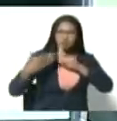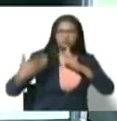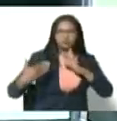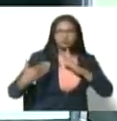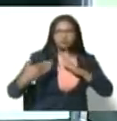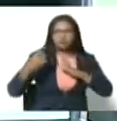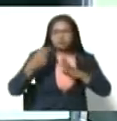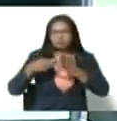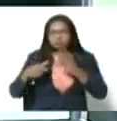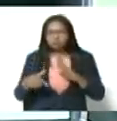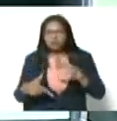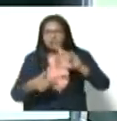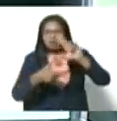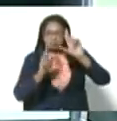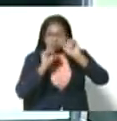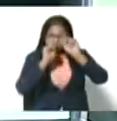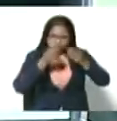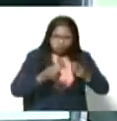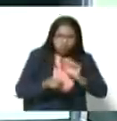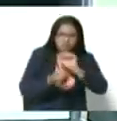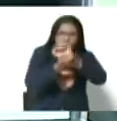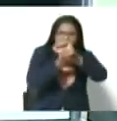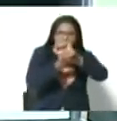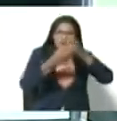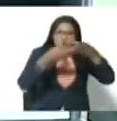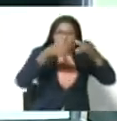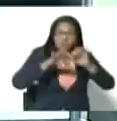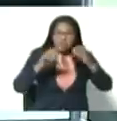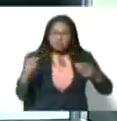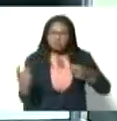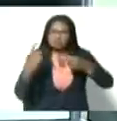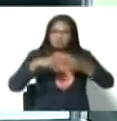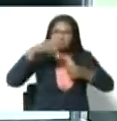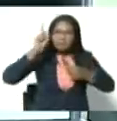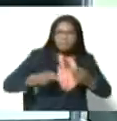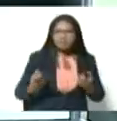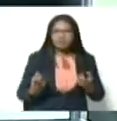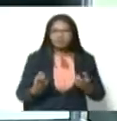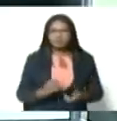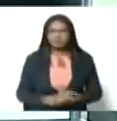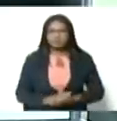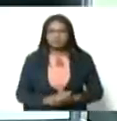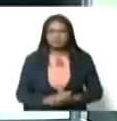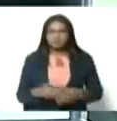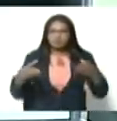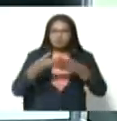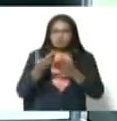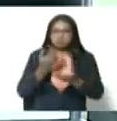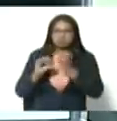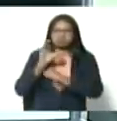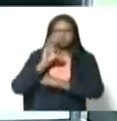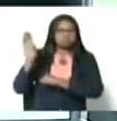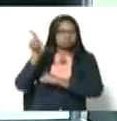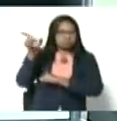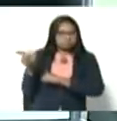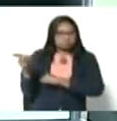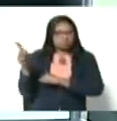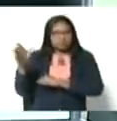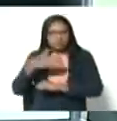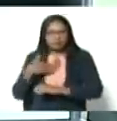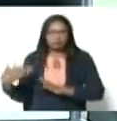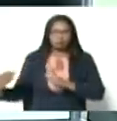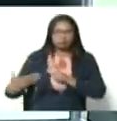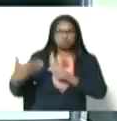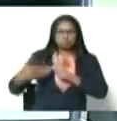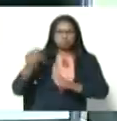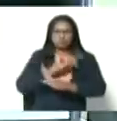lacayos latinoamericanos, la godaria latinoamericana sumada a ella, y un grupo de apátridas venezolanos que también con mucho